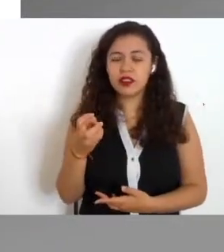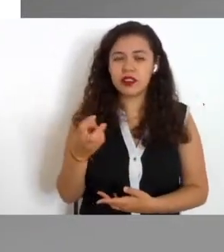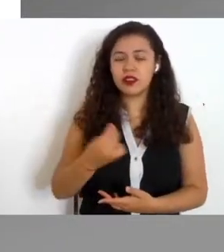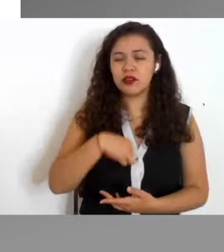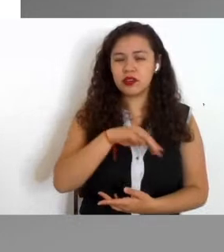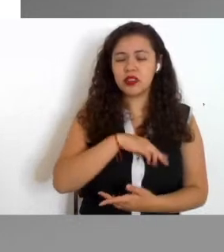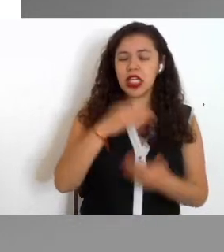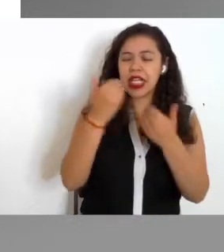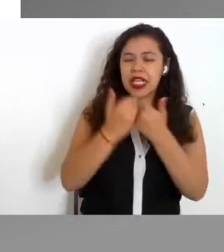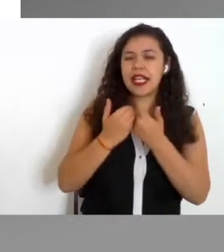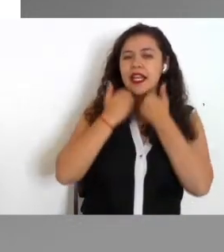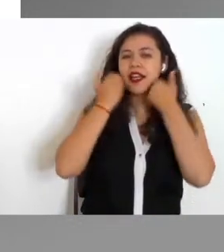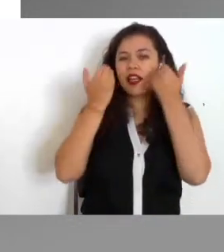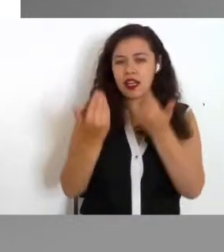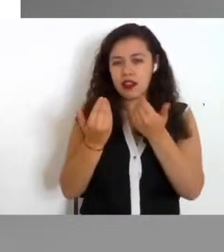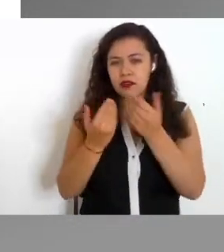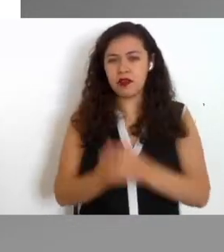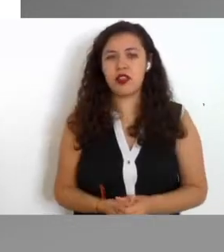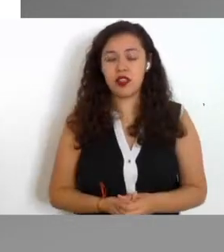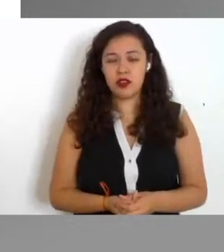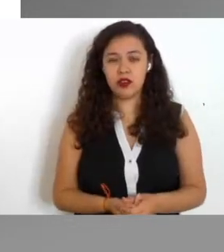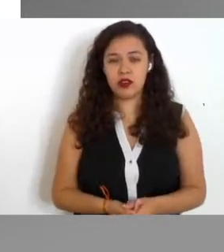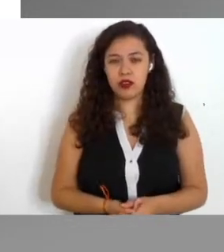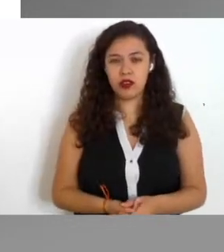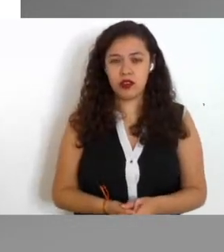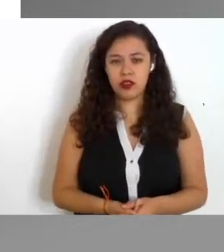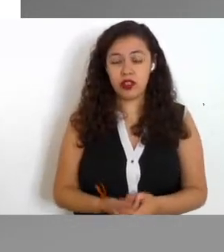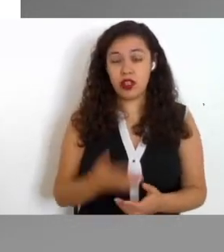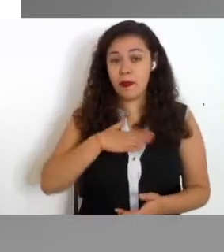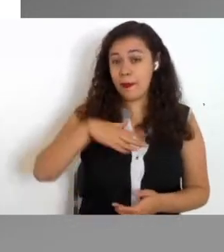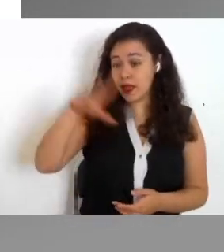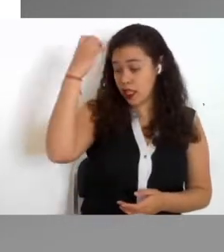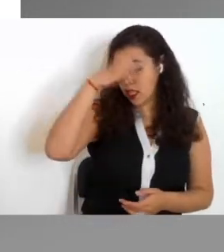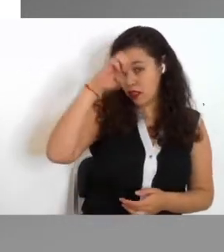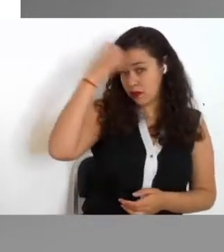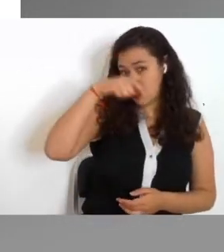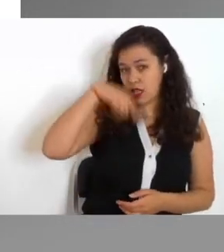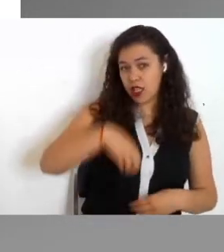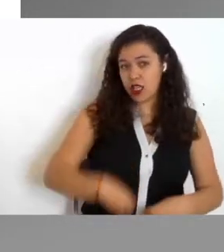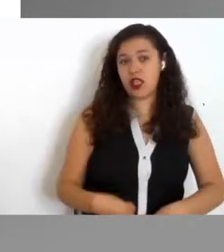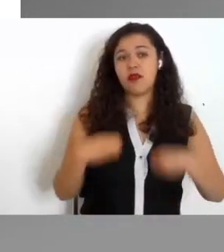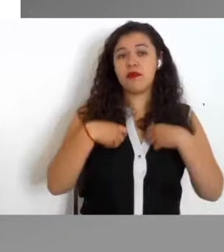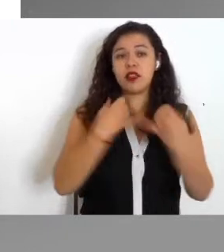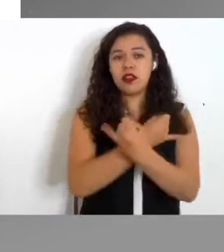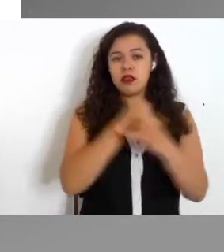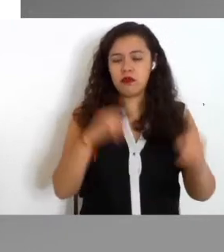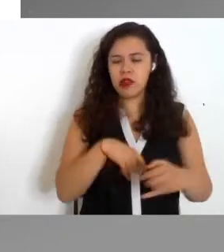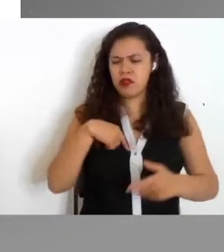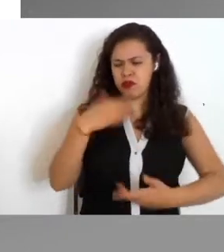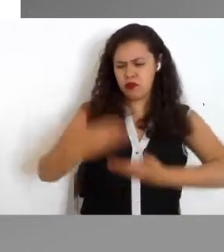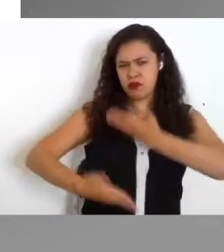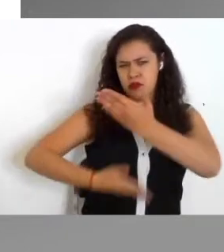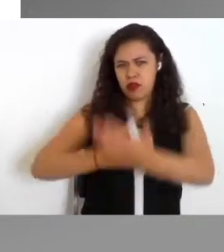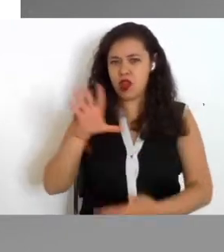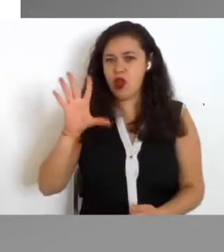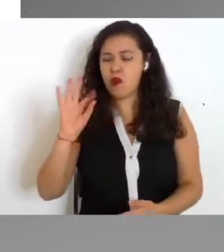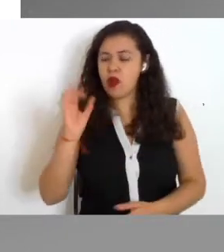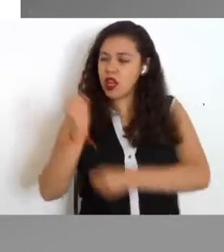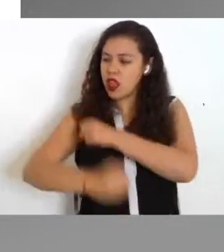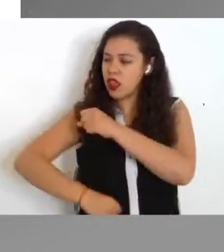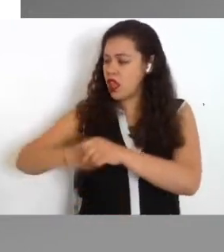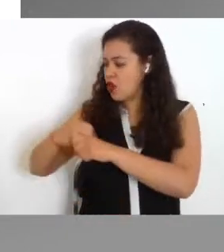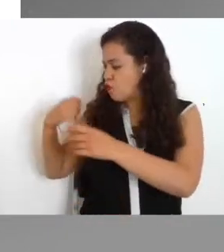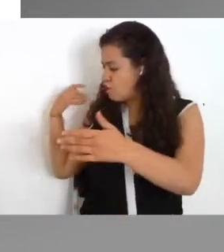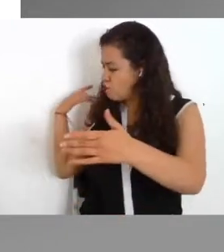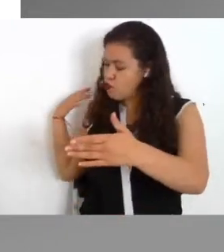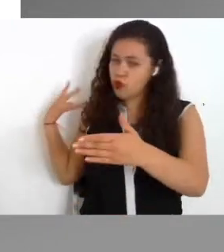sentidos. Pongo a disposición toda esta experiencia que tenemos en BI Independiente en estos 40 años y de los líderes que